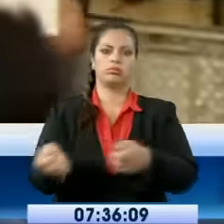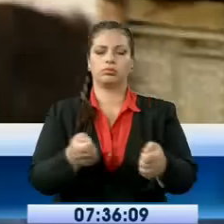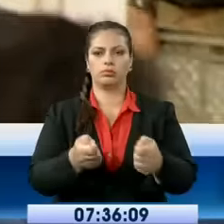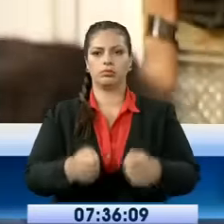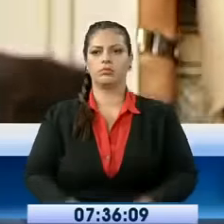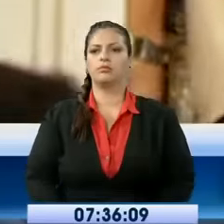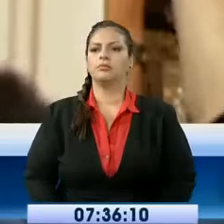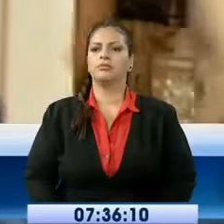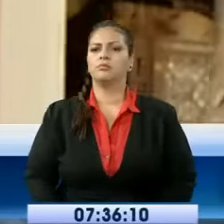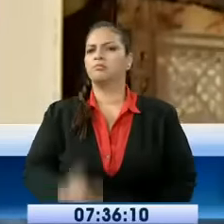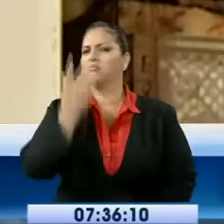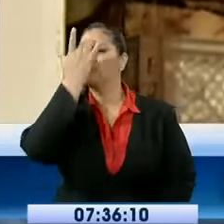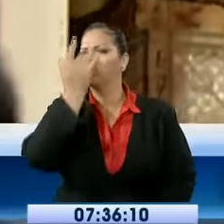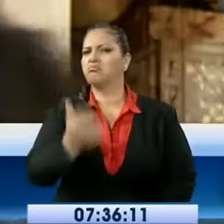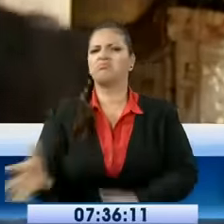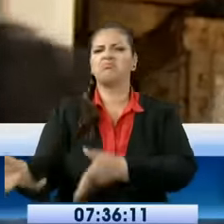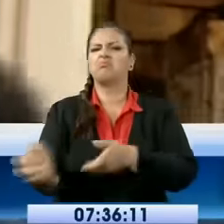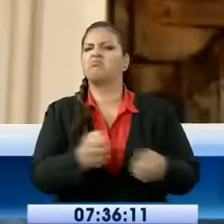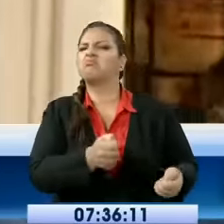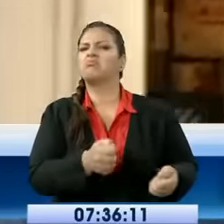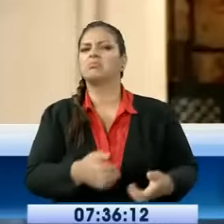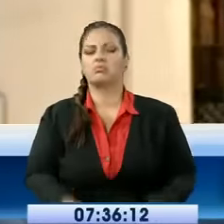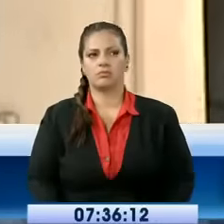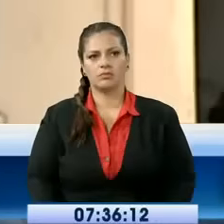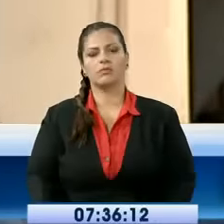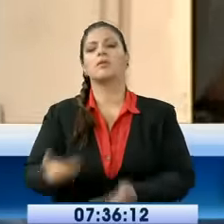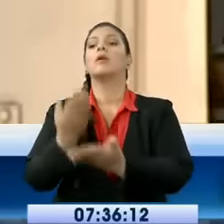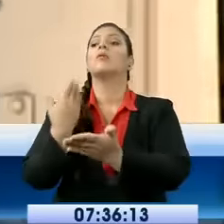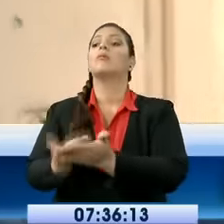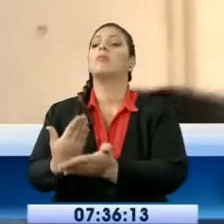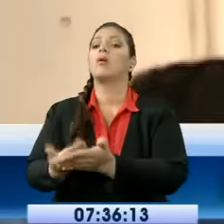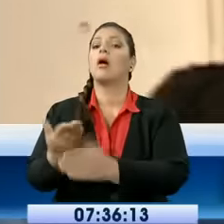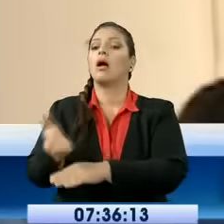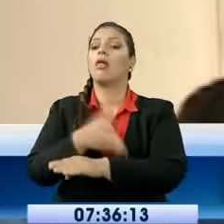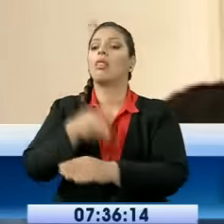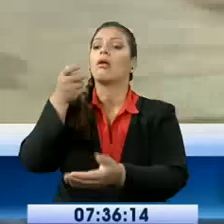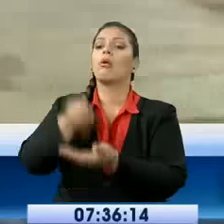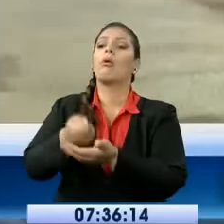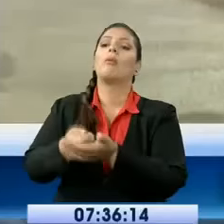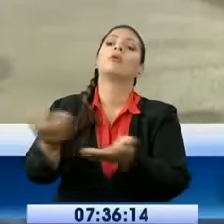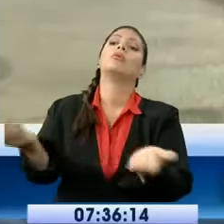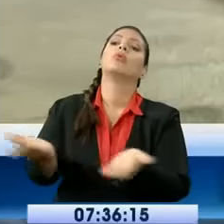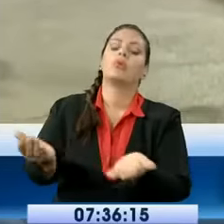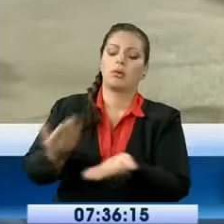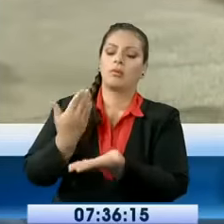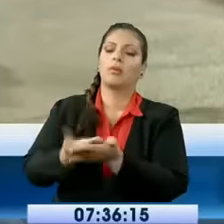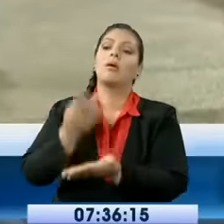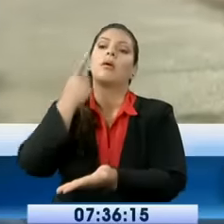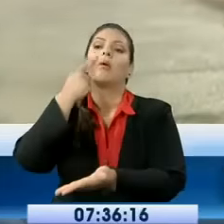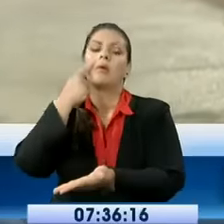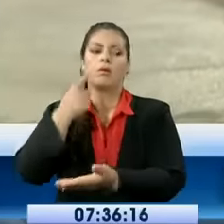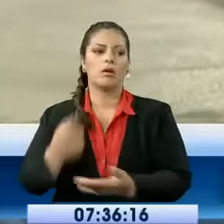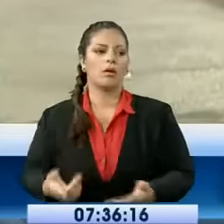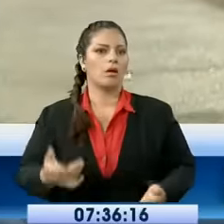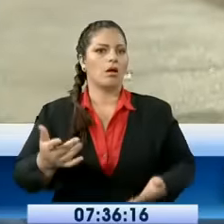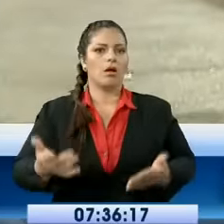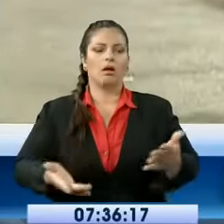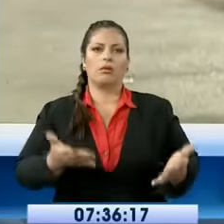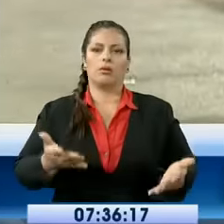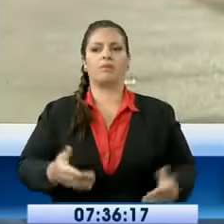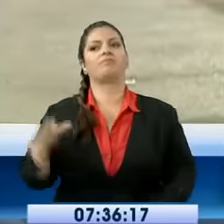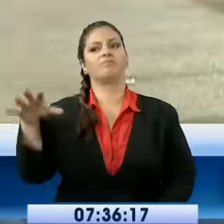cabo debido a que no se presentó la respectiva documentación de la mercadería, la cual se presume que habría ingresado ilegalmente al